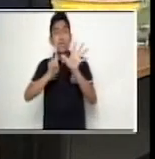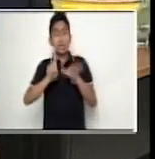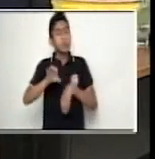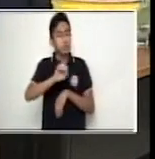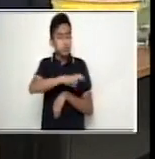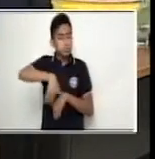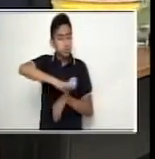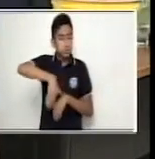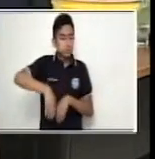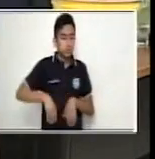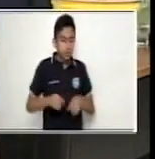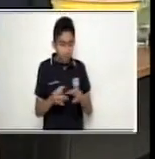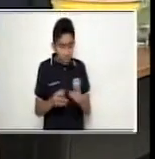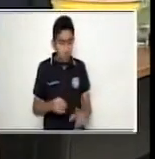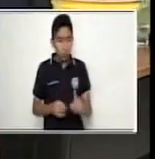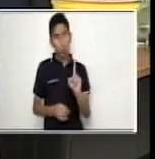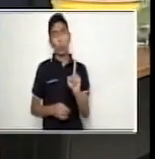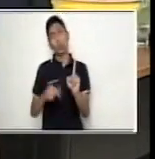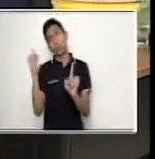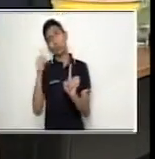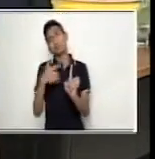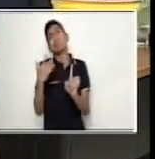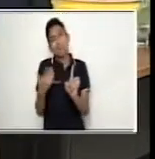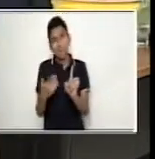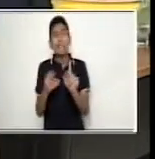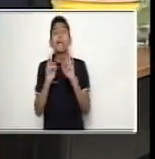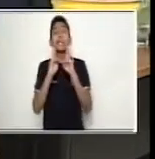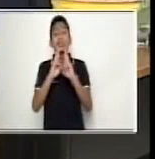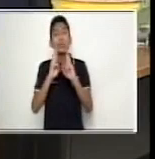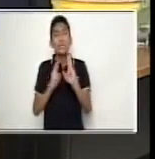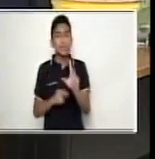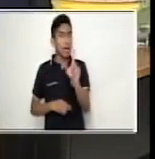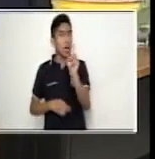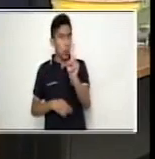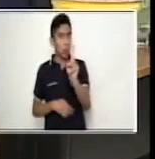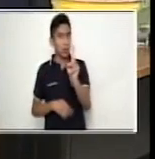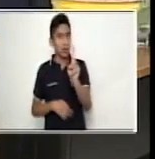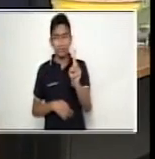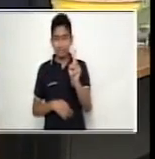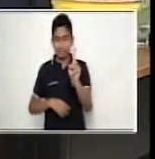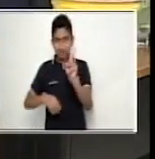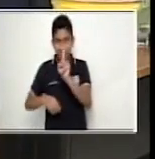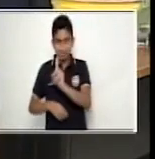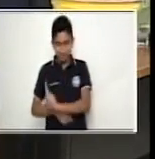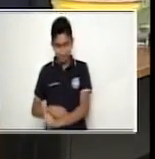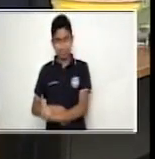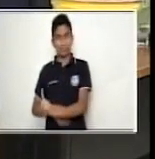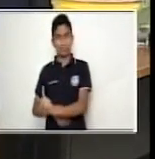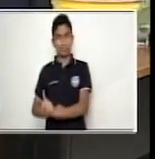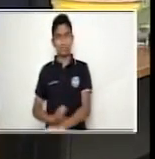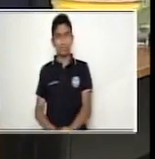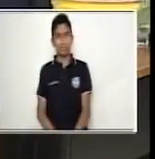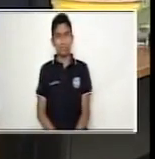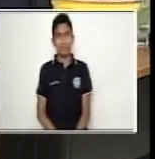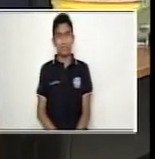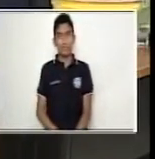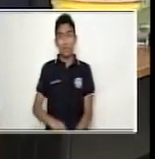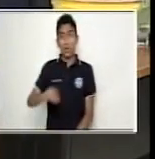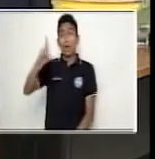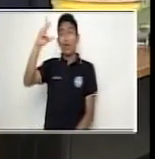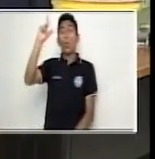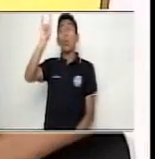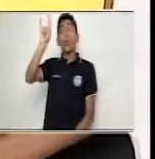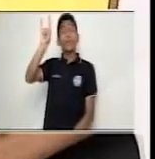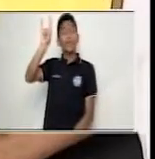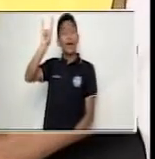1. La respuesta es 1. Colocamos debajo de las